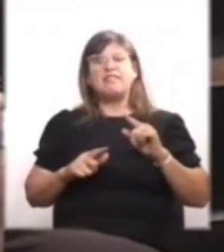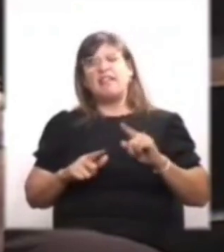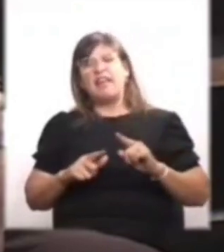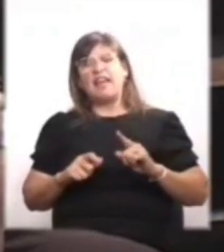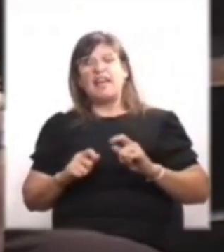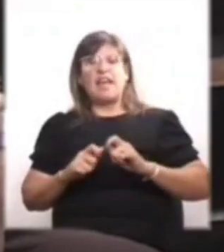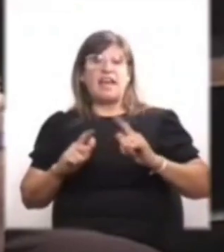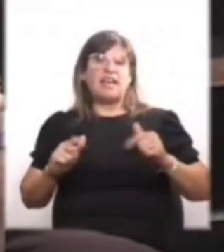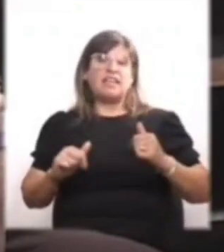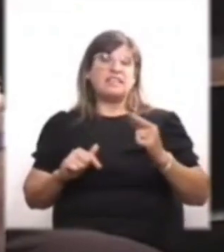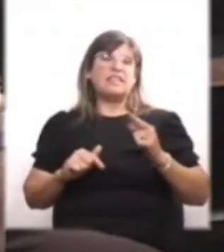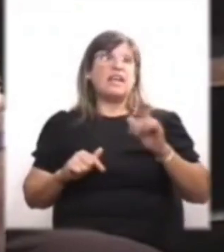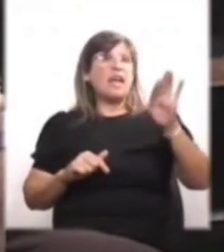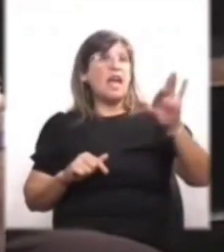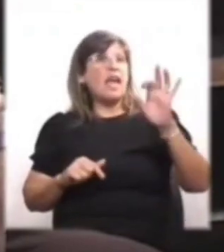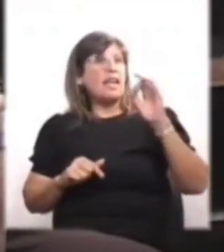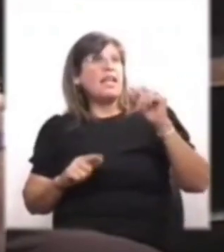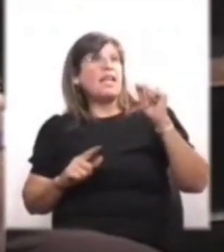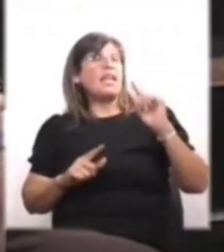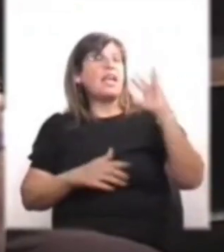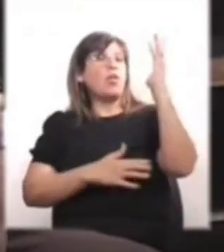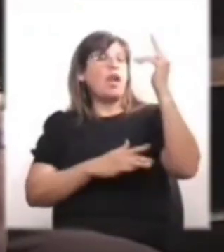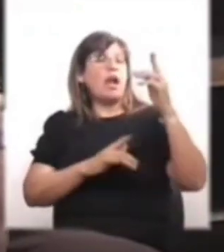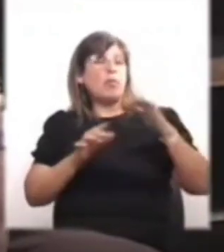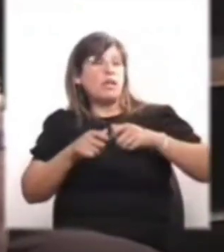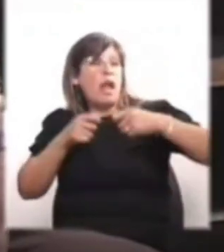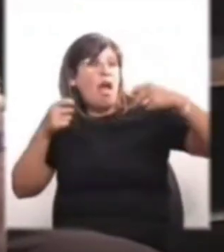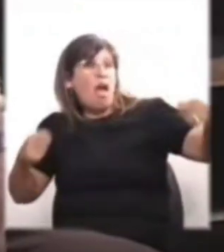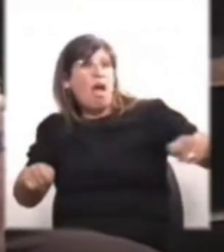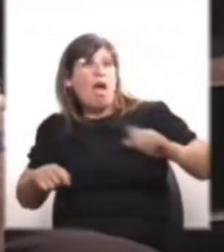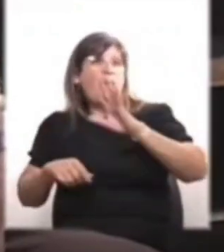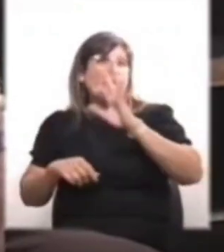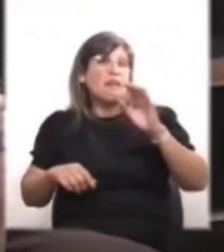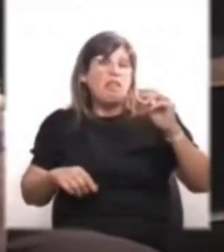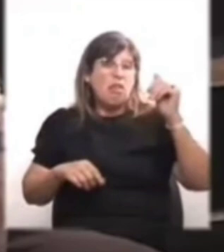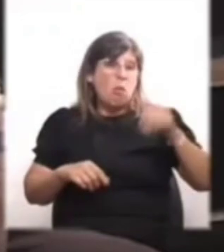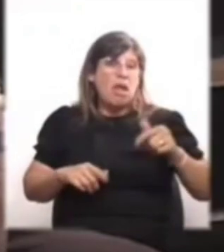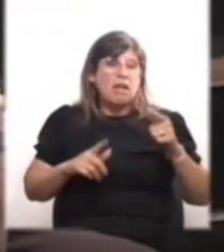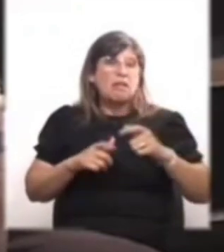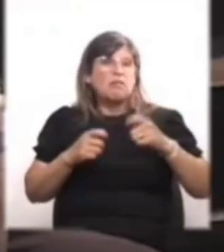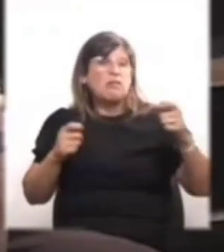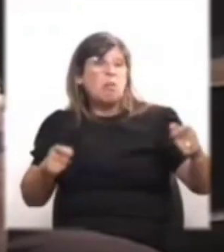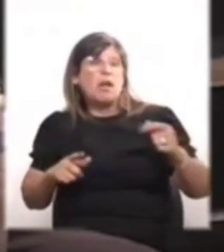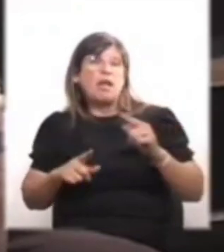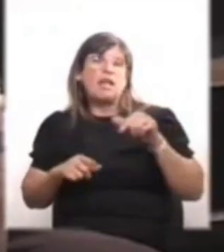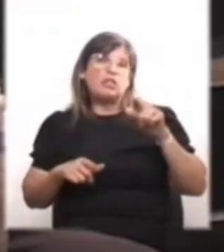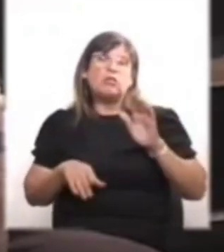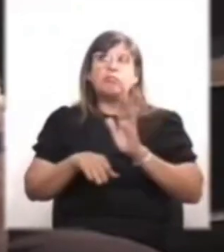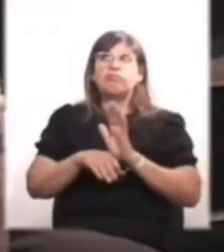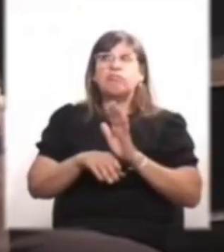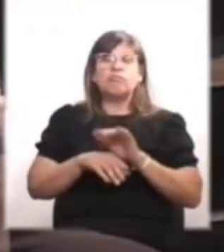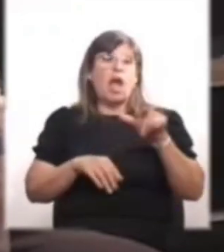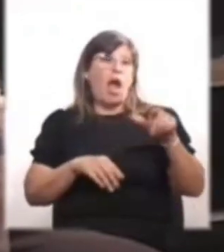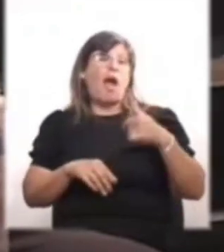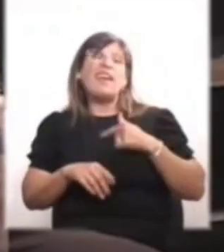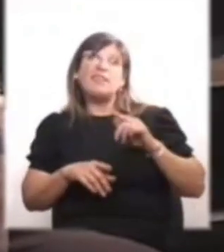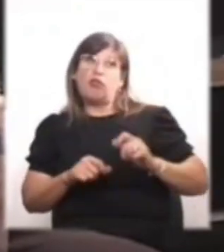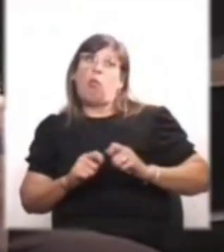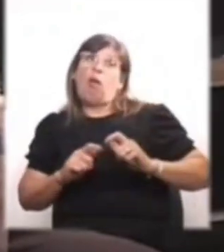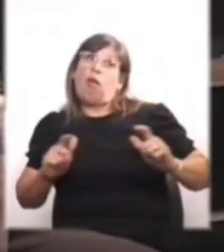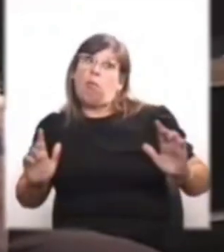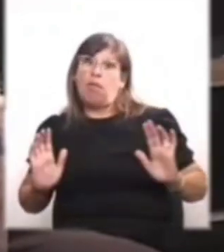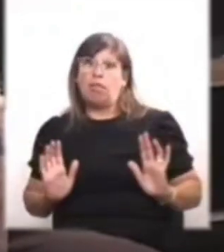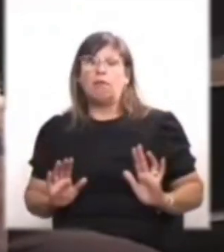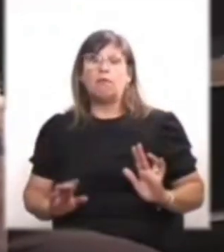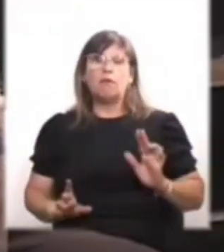está a 500 metros separado del monte indígena y lo toman como que eso es un crecimiento. Ahí hay una discusión, pero lo